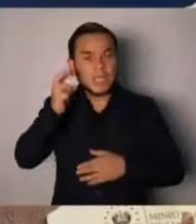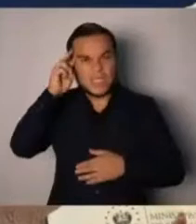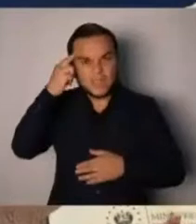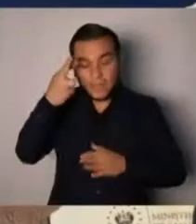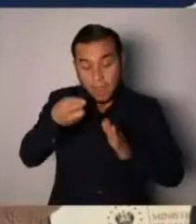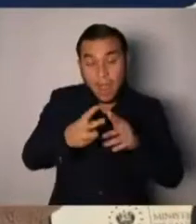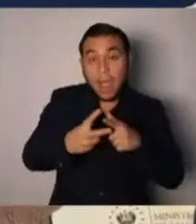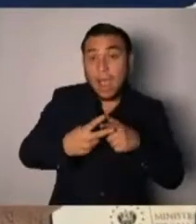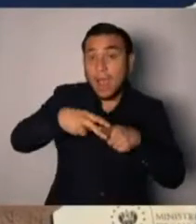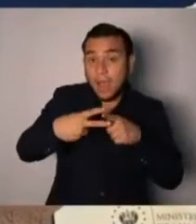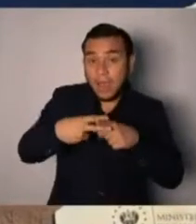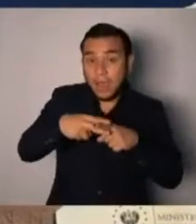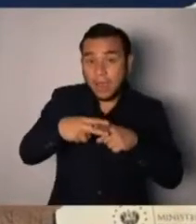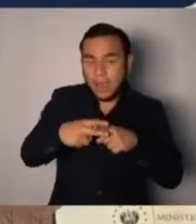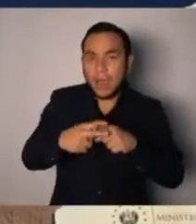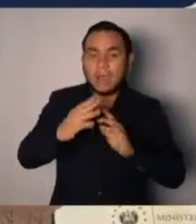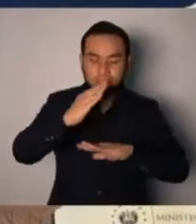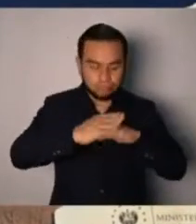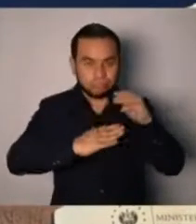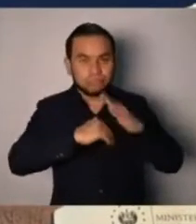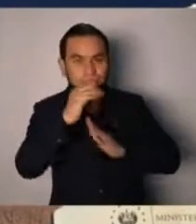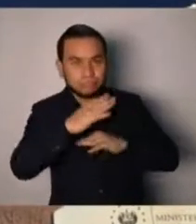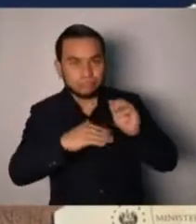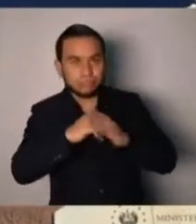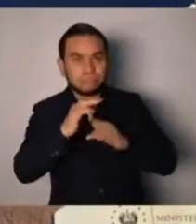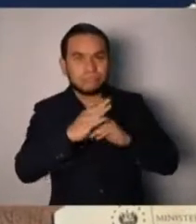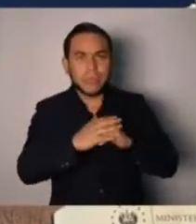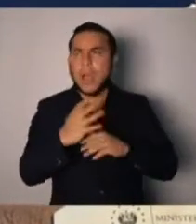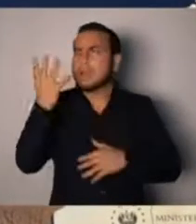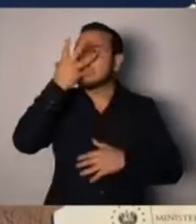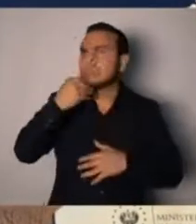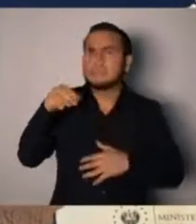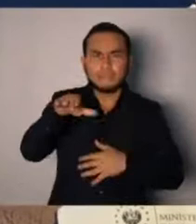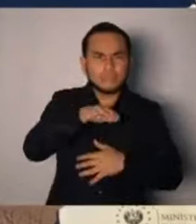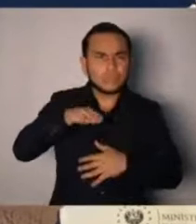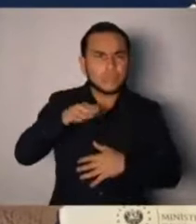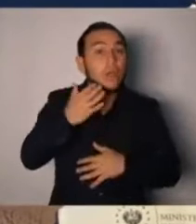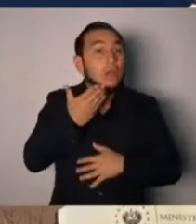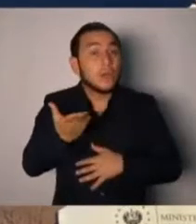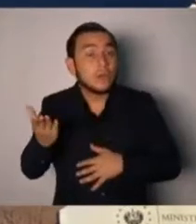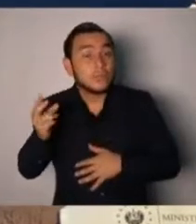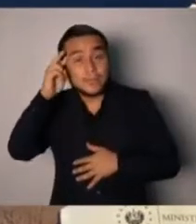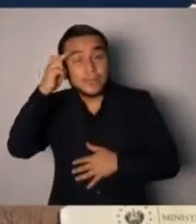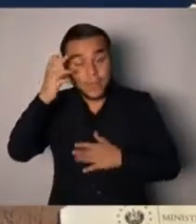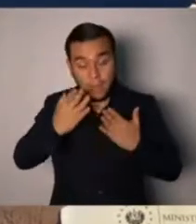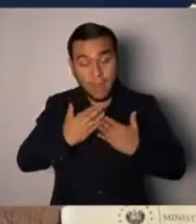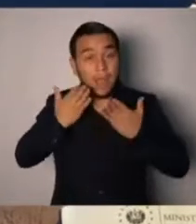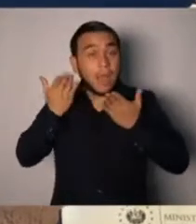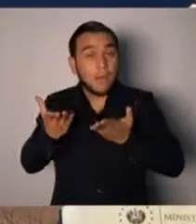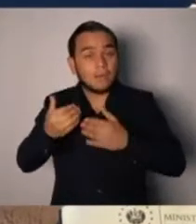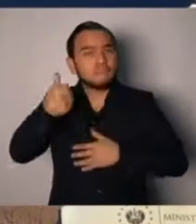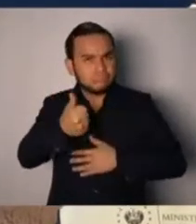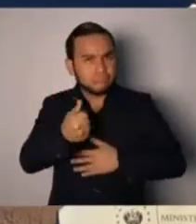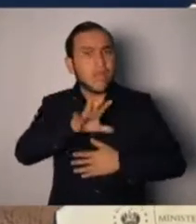sólo hablamos de reparación en infraestructura o en que esté bonito o en cosas que le van a dar beneficios a ustedes y a sus